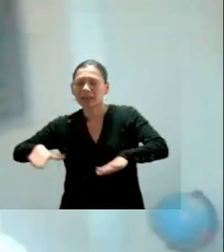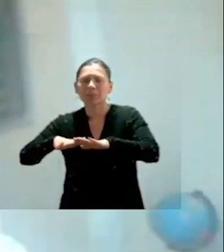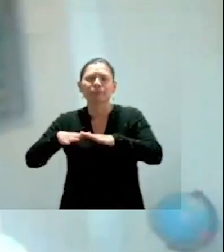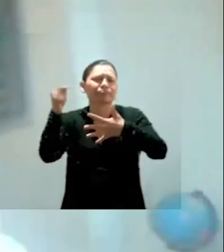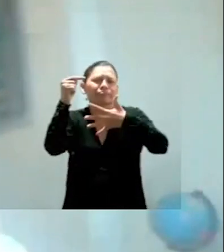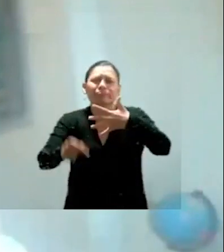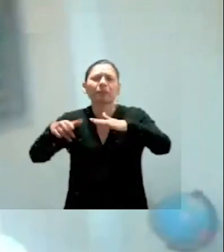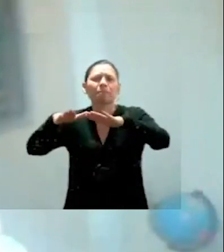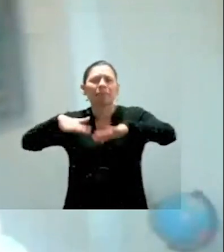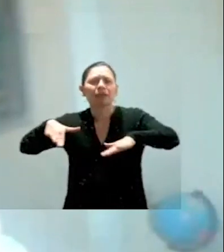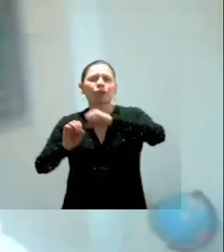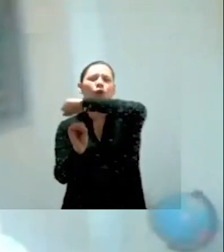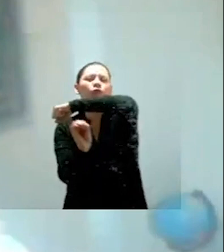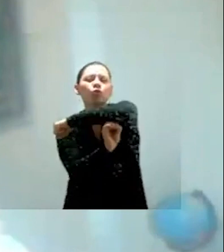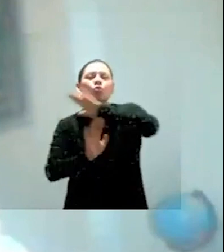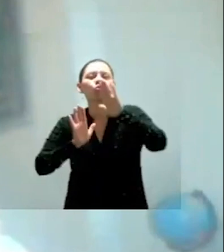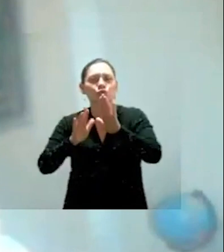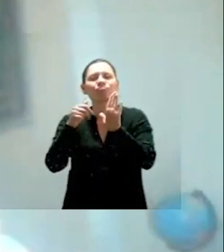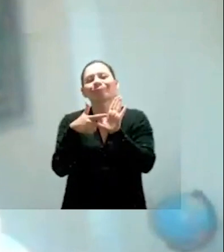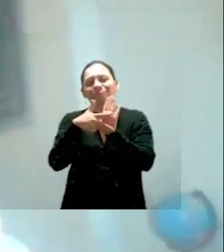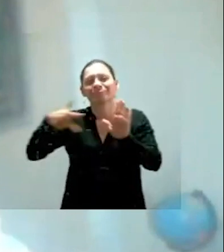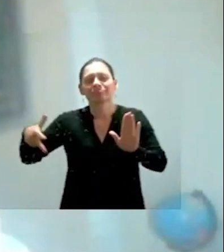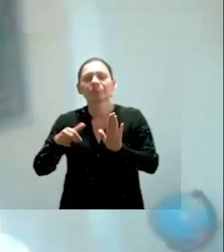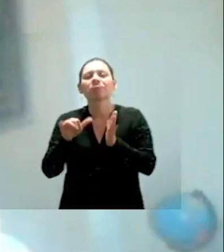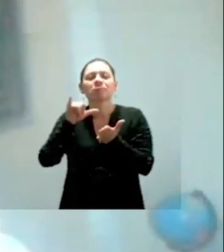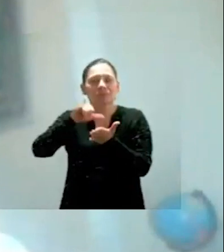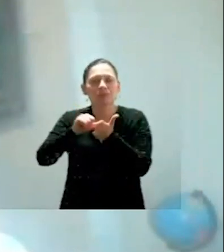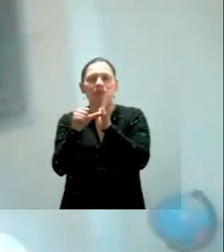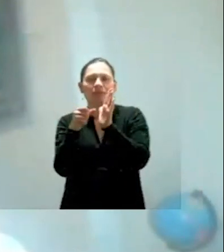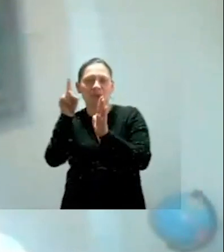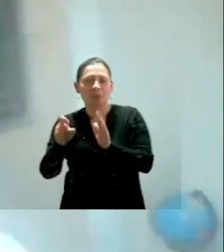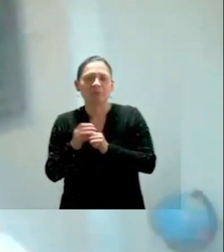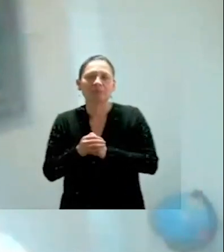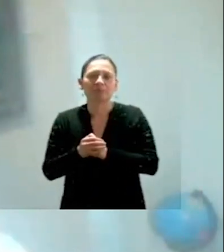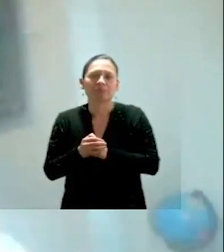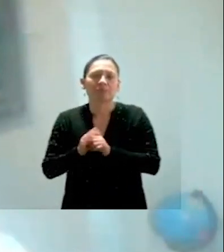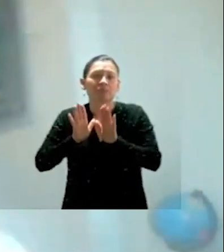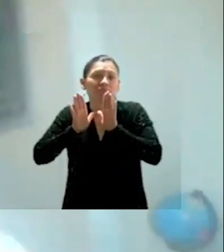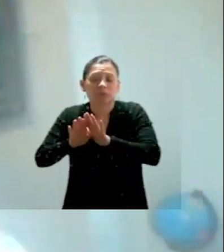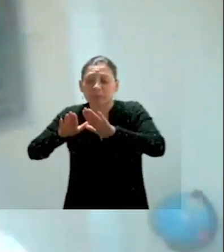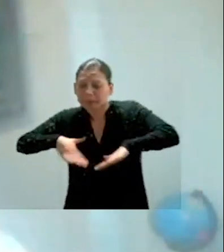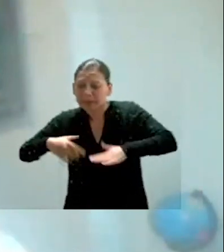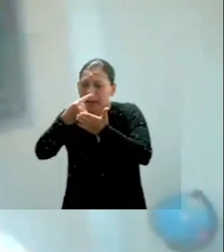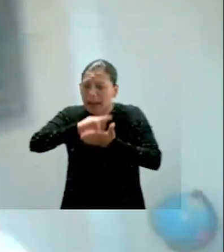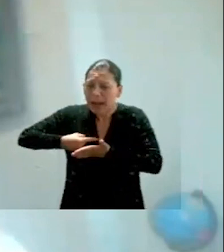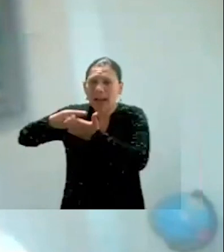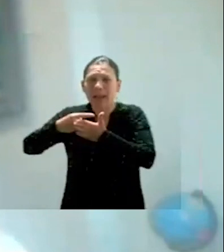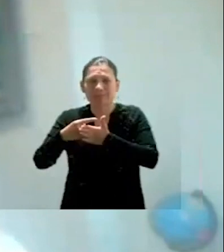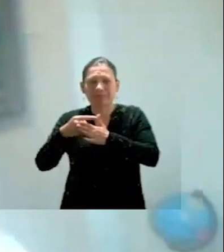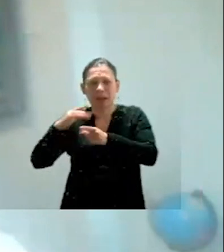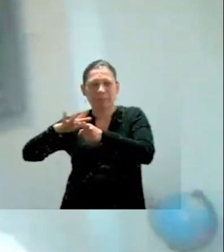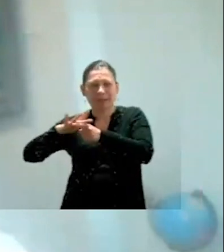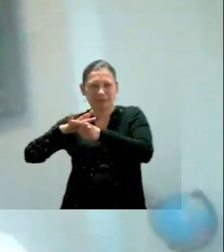en la actualidad. Eso ha sido, a mi modo de ver también, uno de las de los